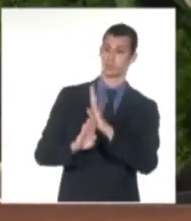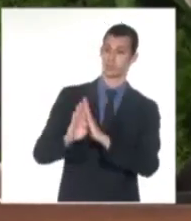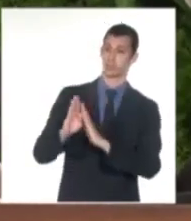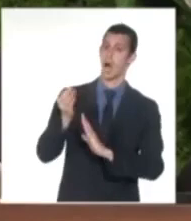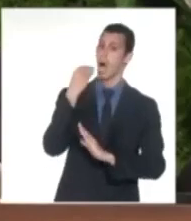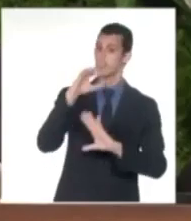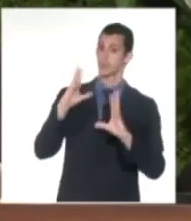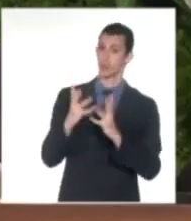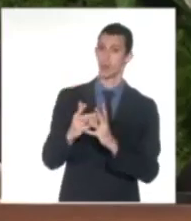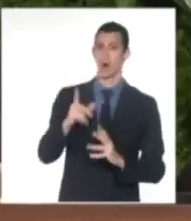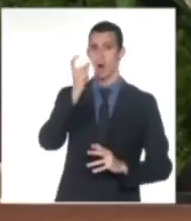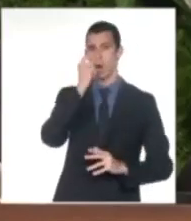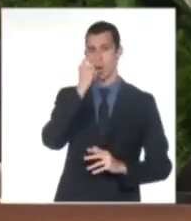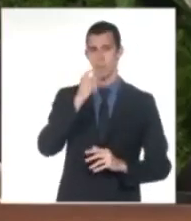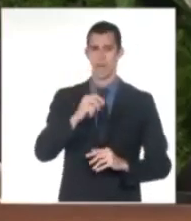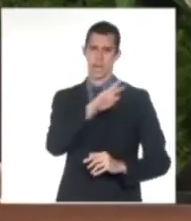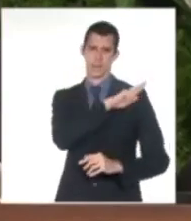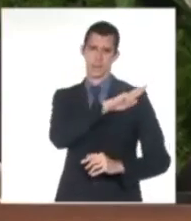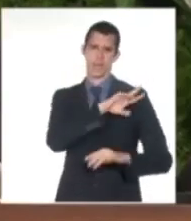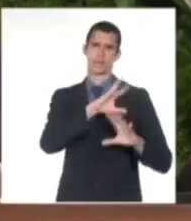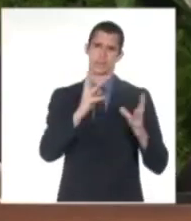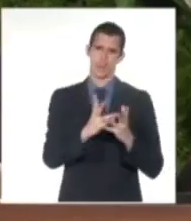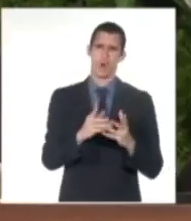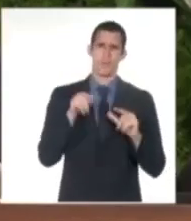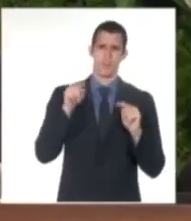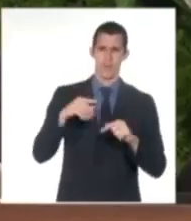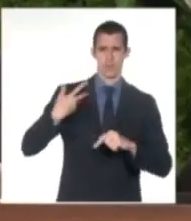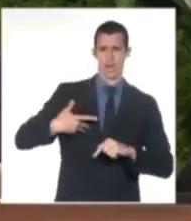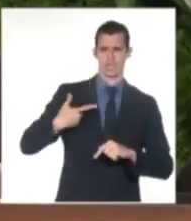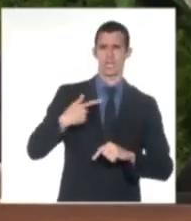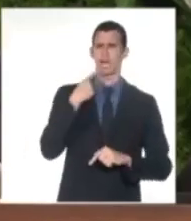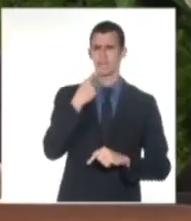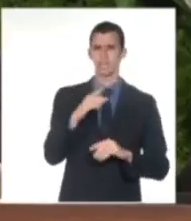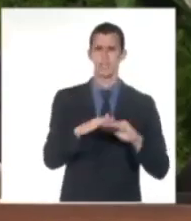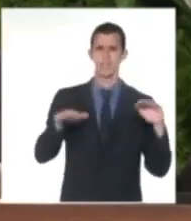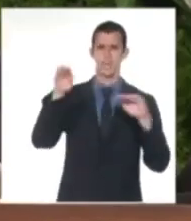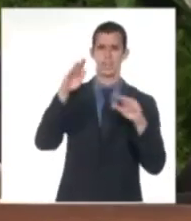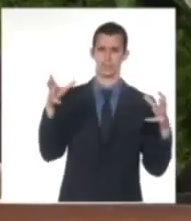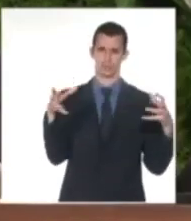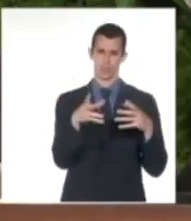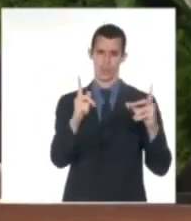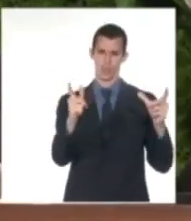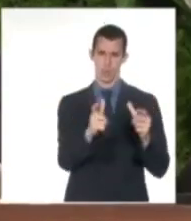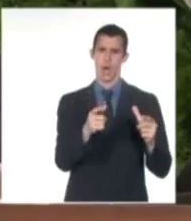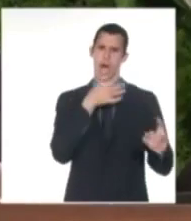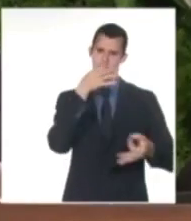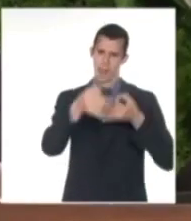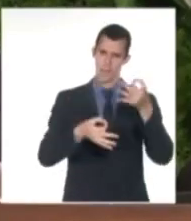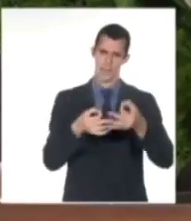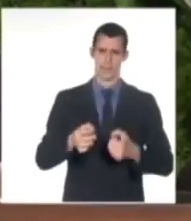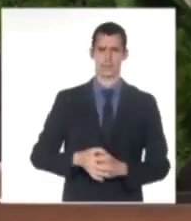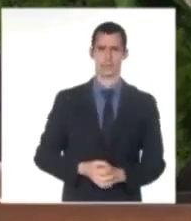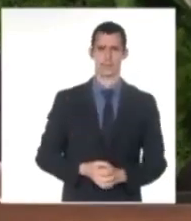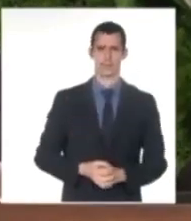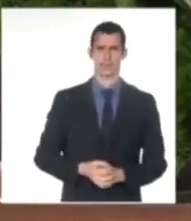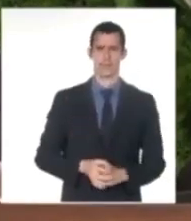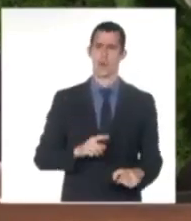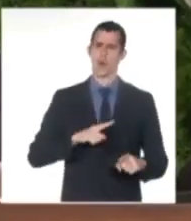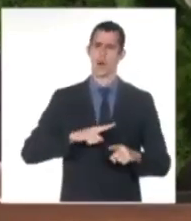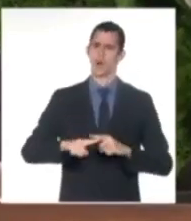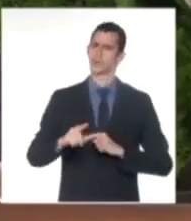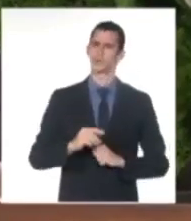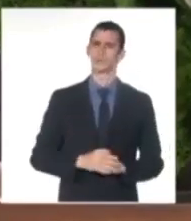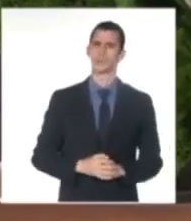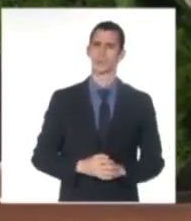lo mencionó en la reunión ministerial. En la esfera de los servicios, Cuba ofrece por supuesto su amplia experiencia,